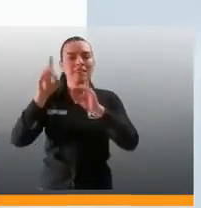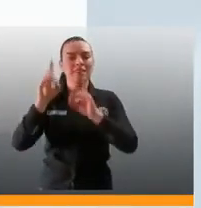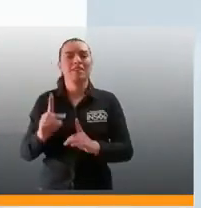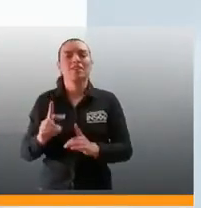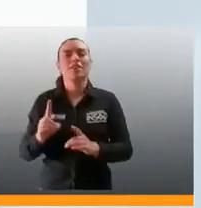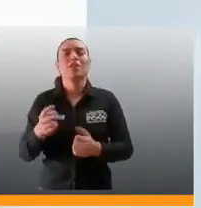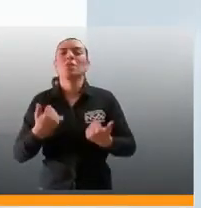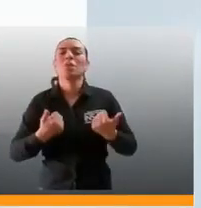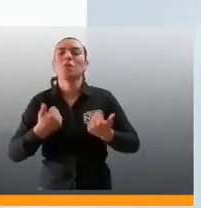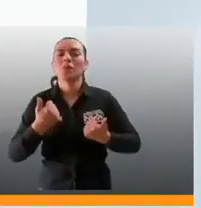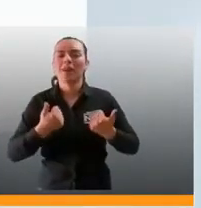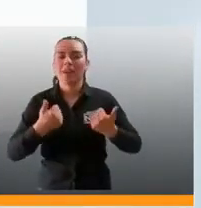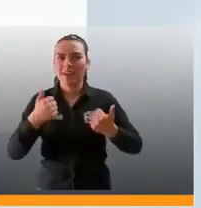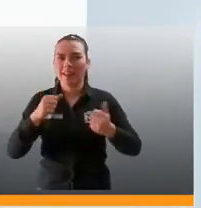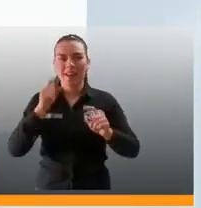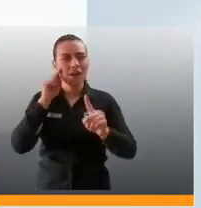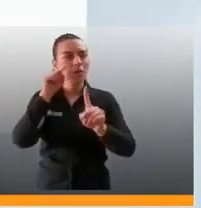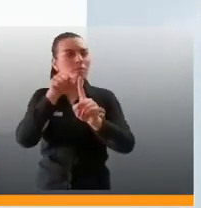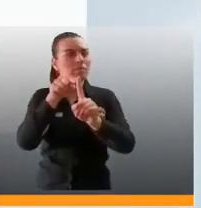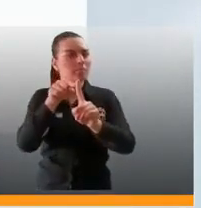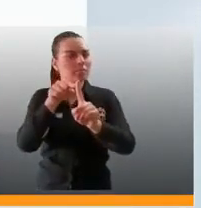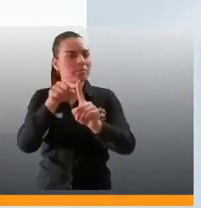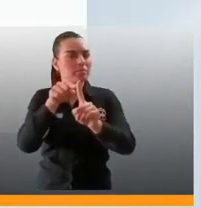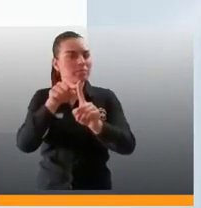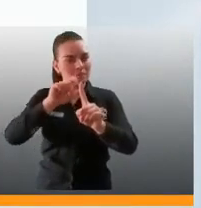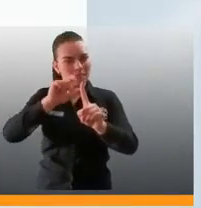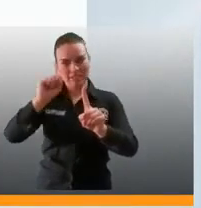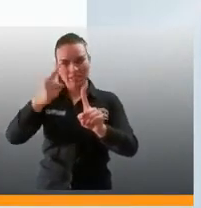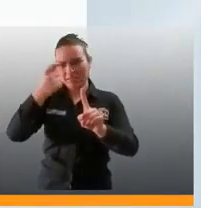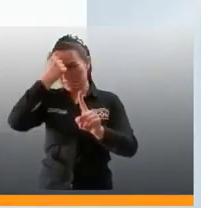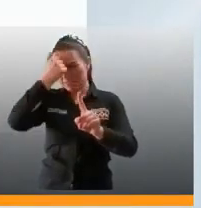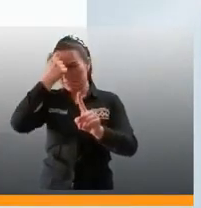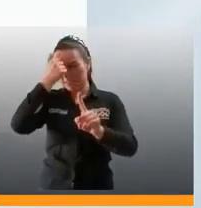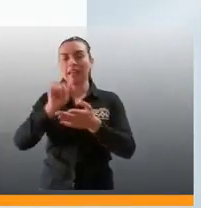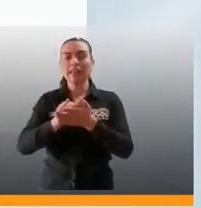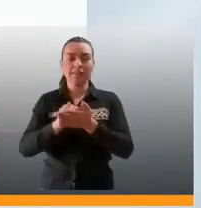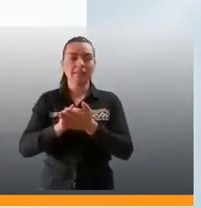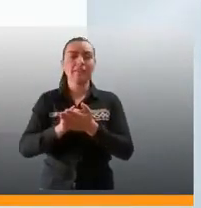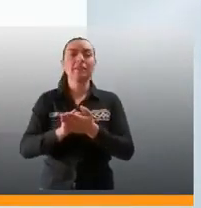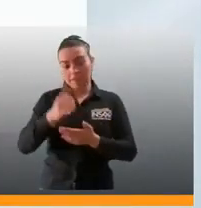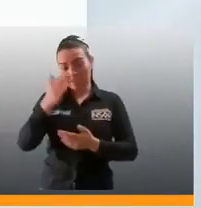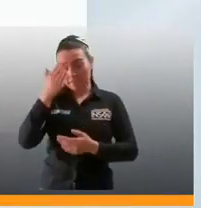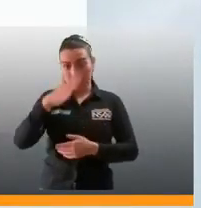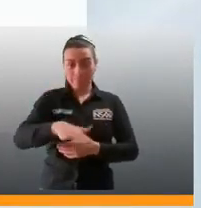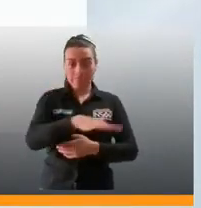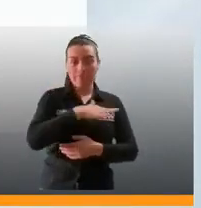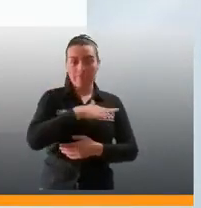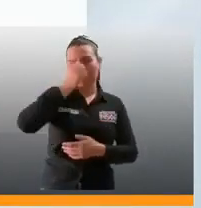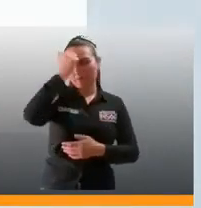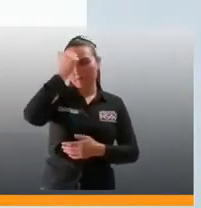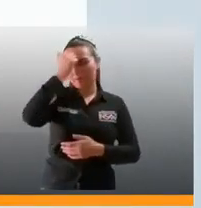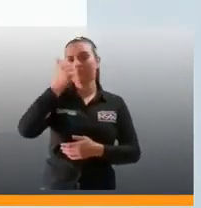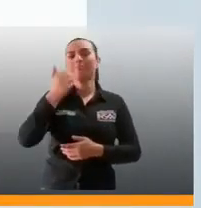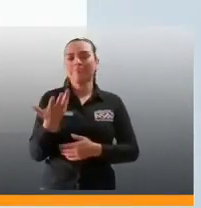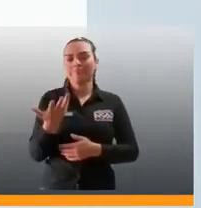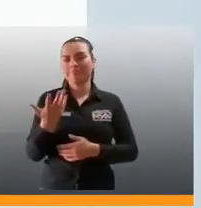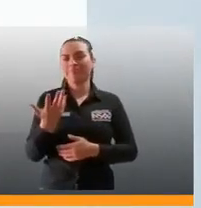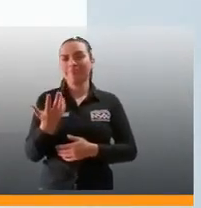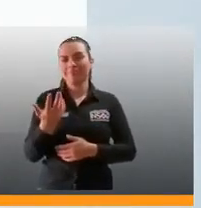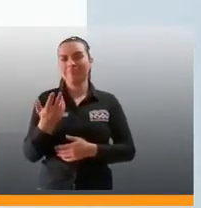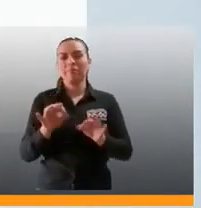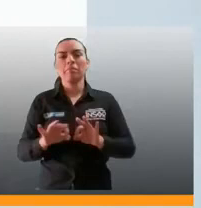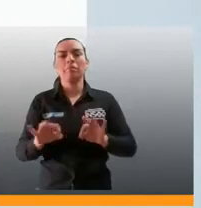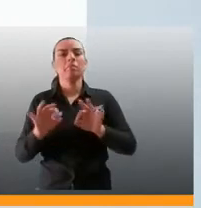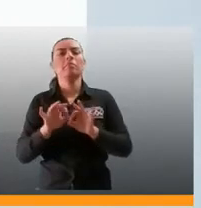¿cierto? Revise, pues, o sea, sí como profesores estamos llamados a estar pendientes de lo que está pasando en el